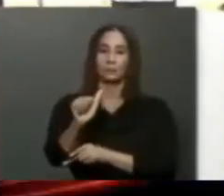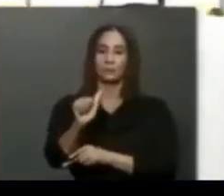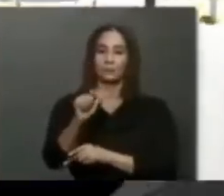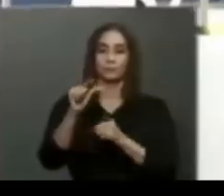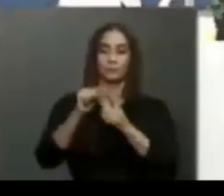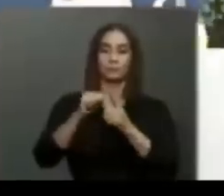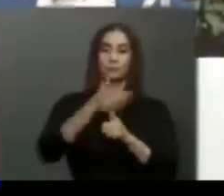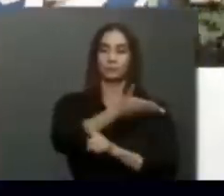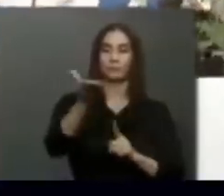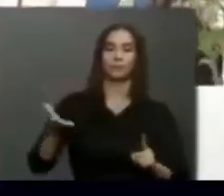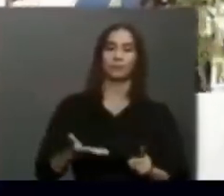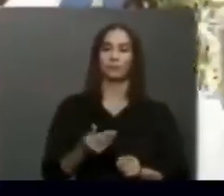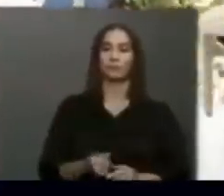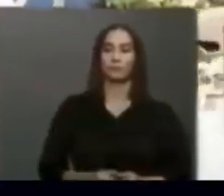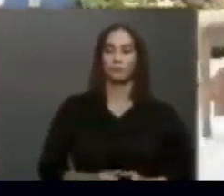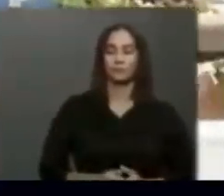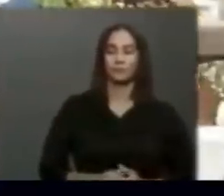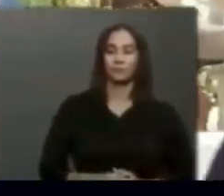nosotros.